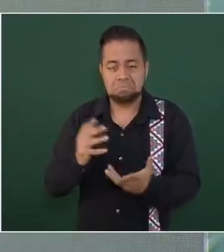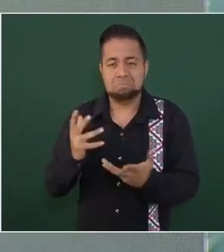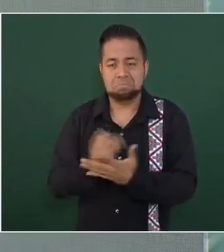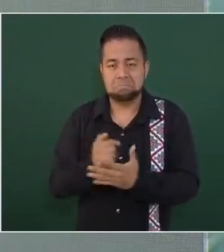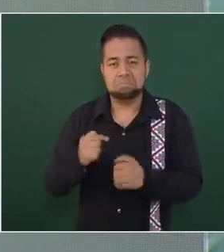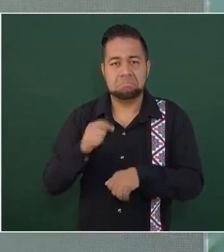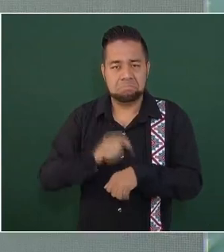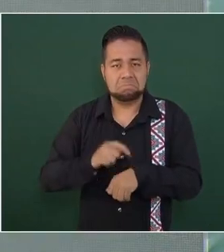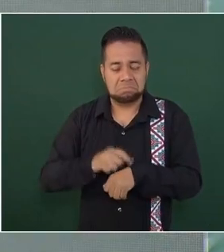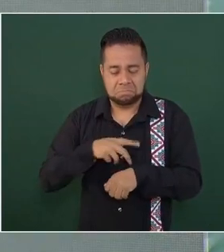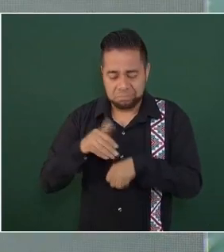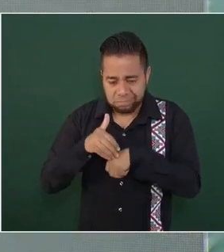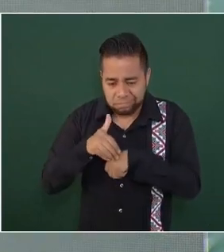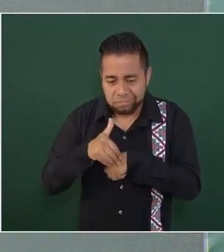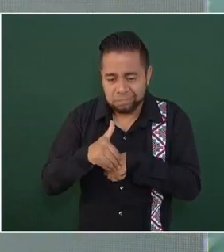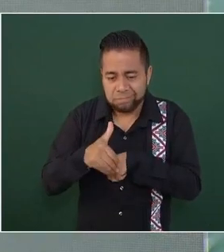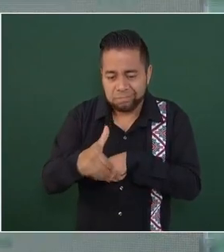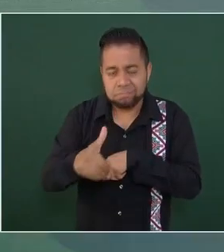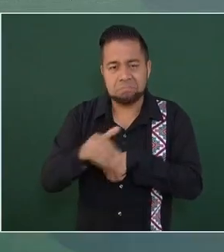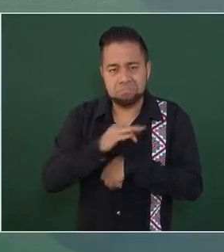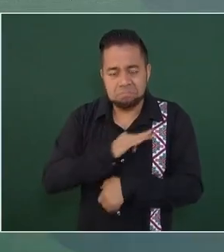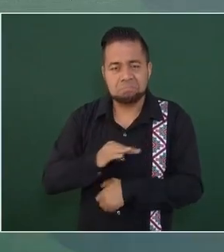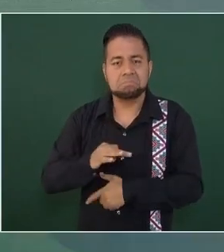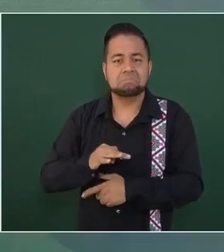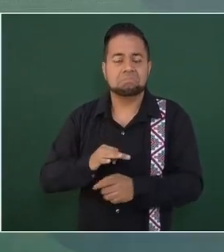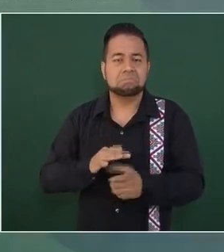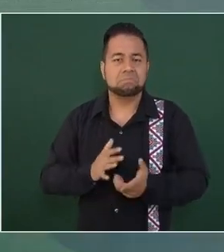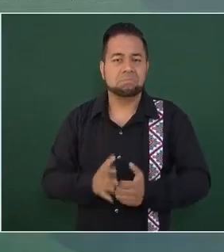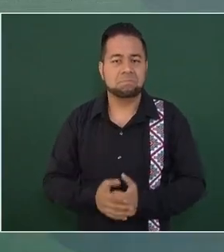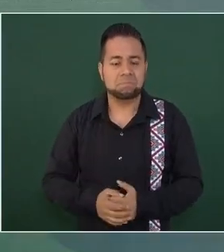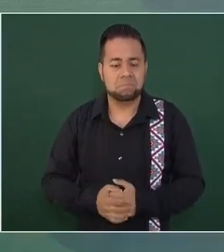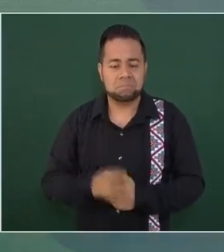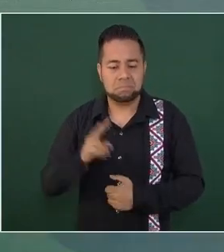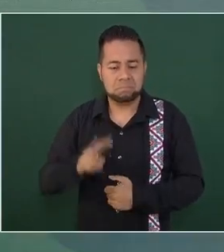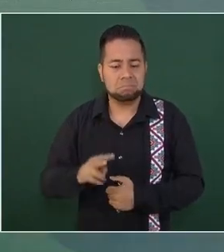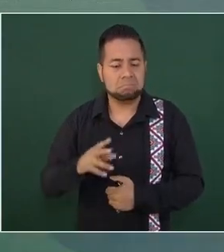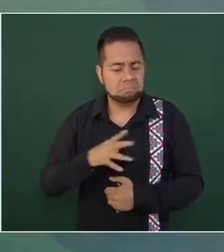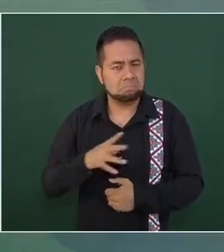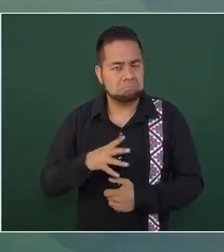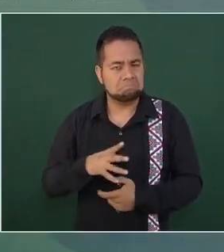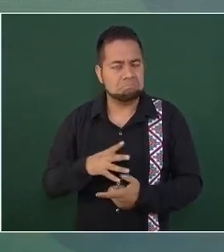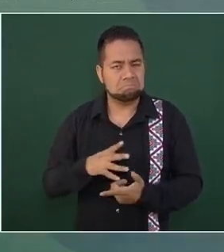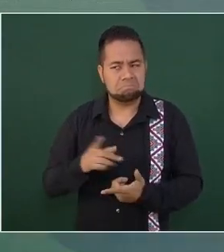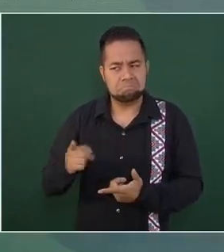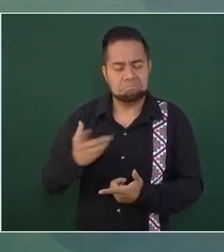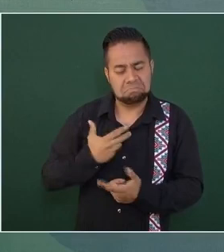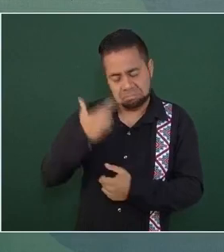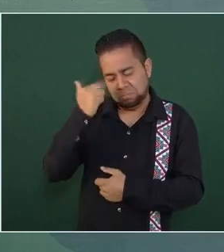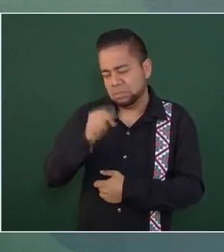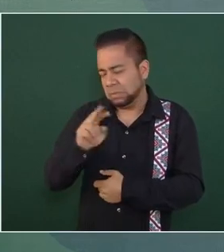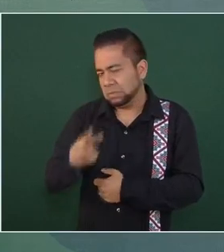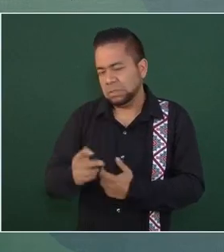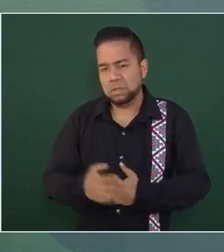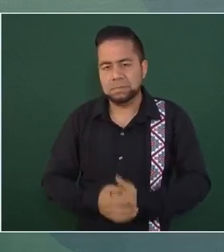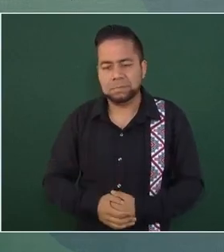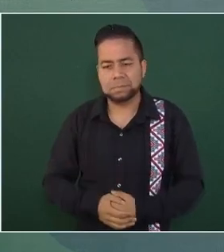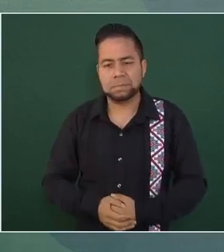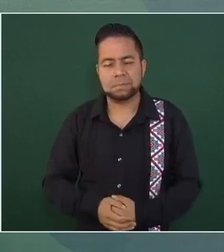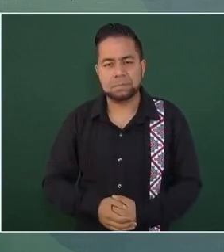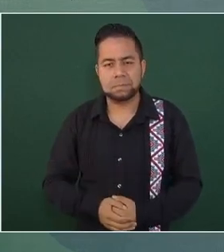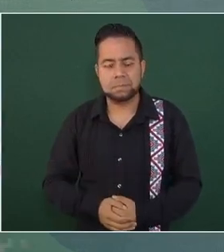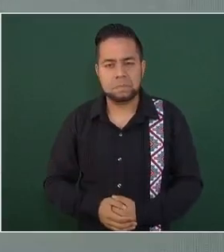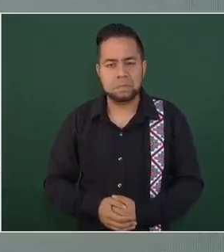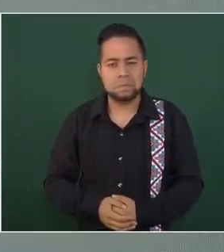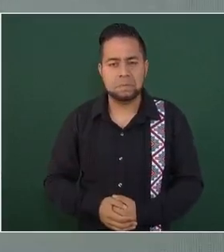tiempo que nos queda que es muy oportuno lo que planteas porque si me